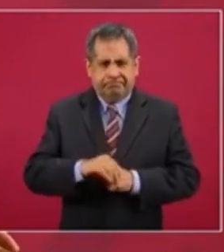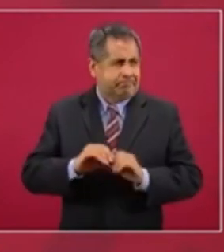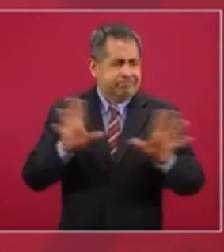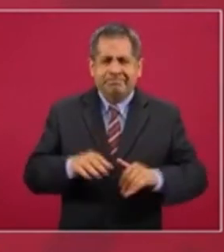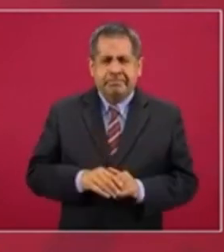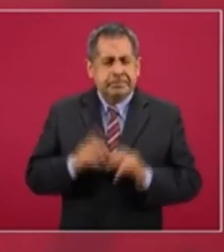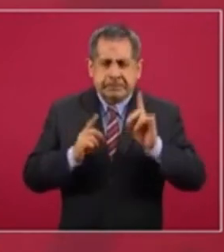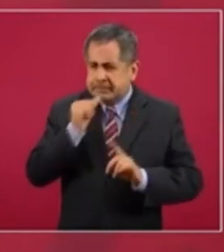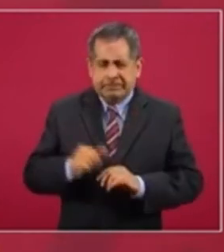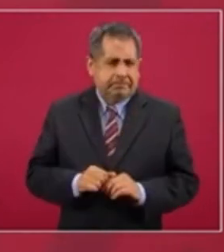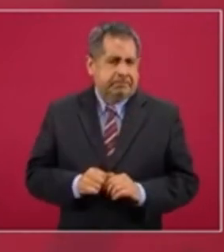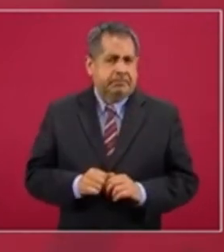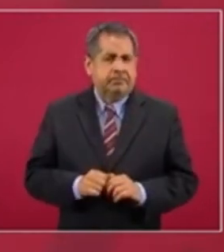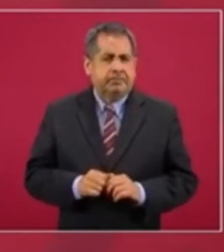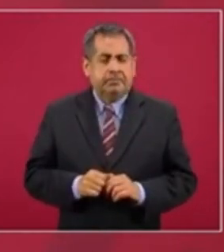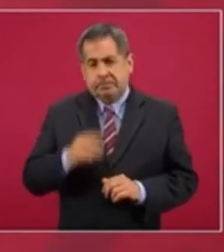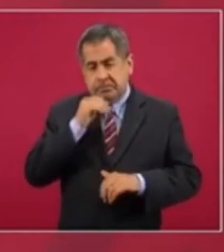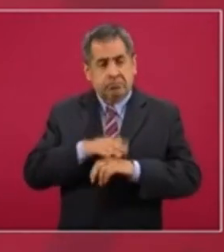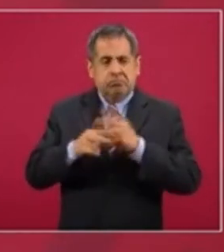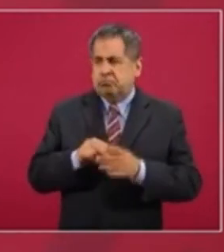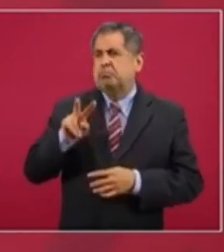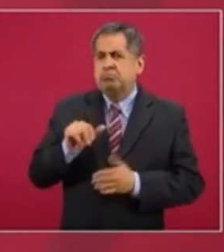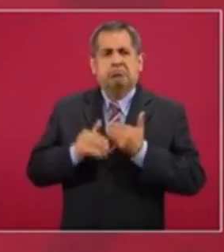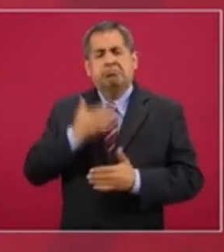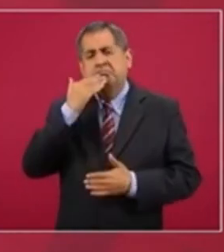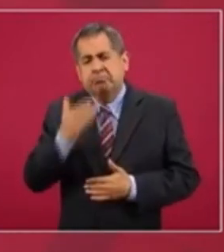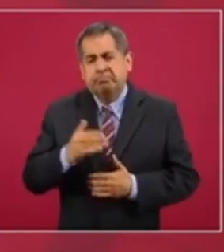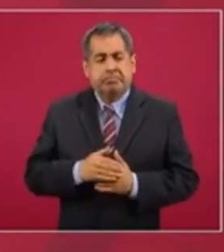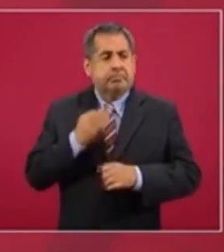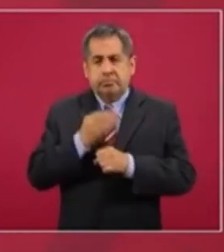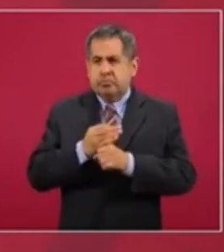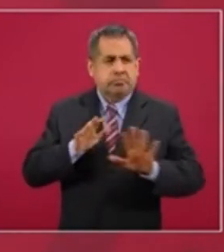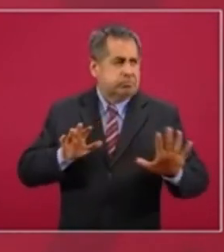duda. Y les diría que vamos bien. Cada vez hay